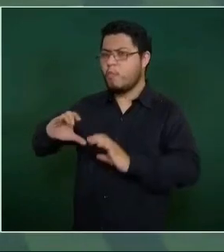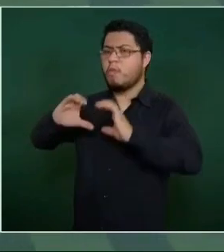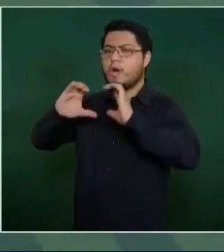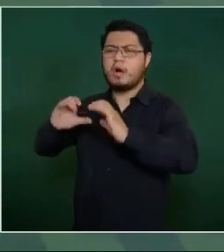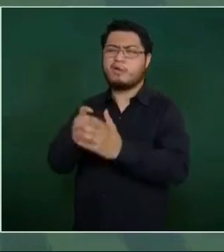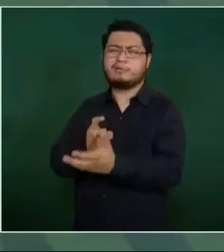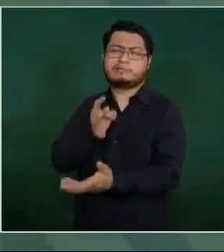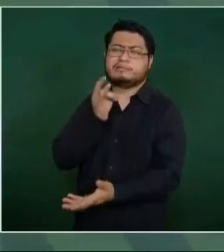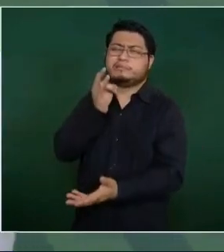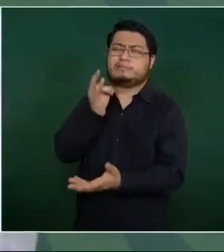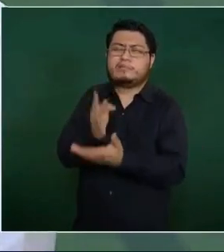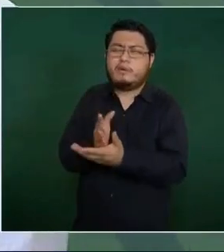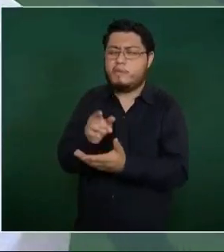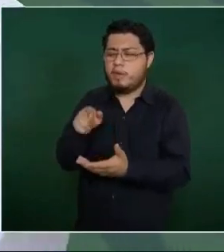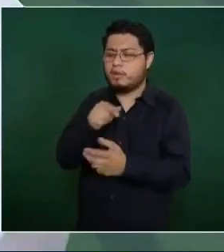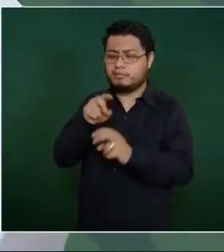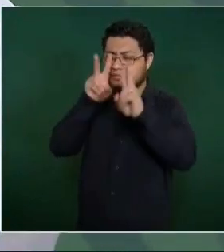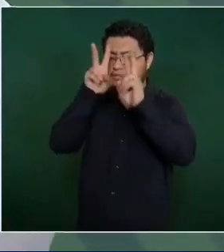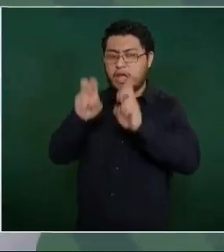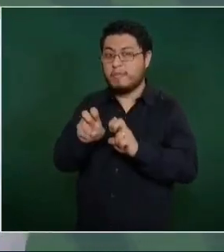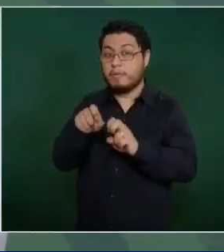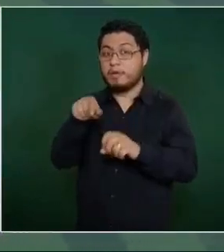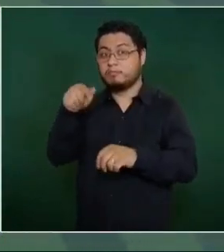en la democracia